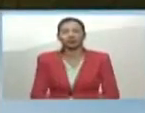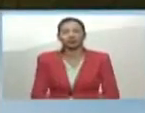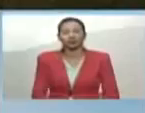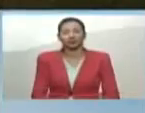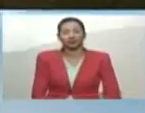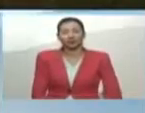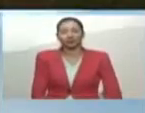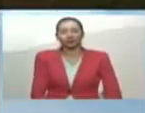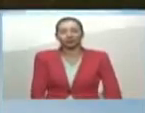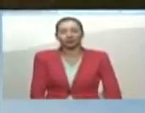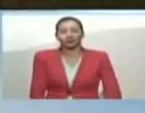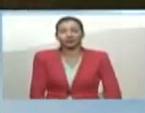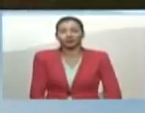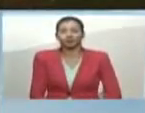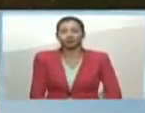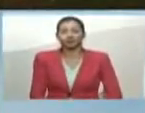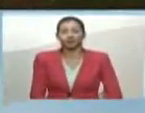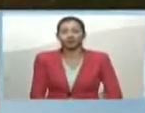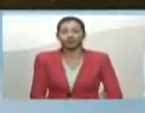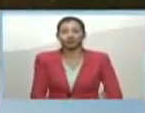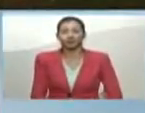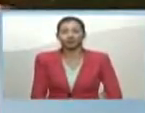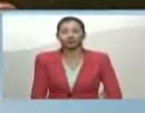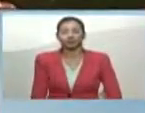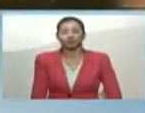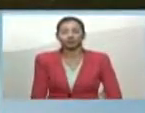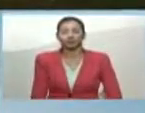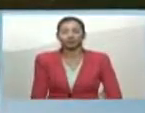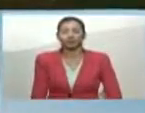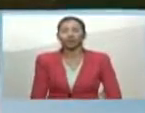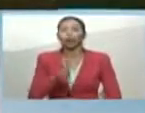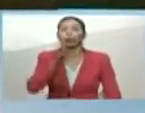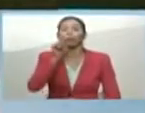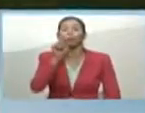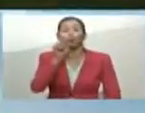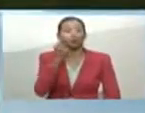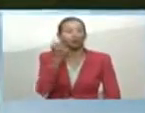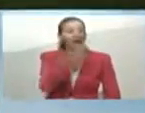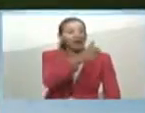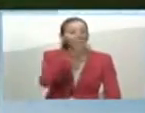Falta uno por aquí, dos, tres y cuatro. Tienen un minuto cada uno.